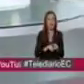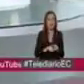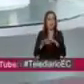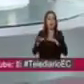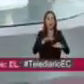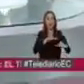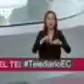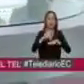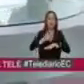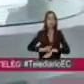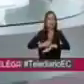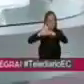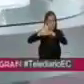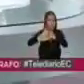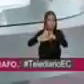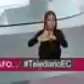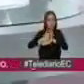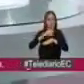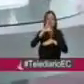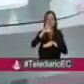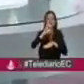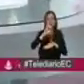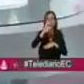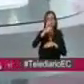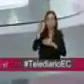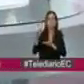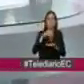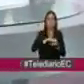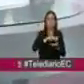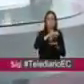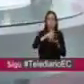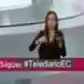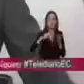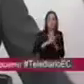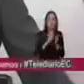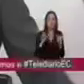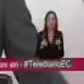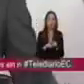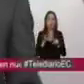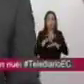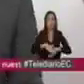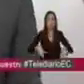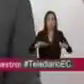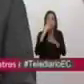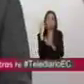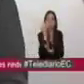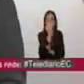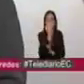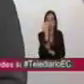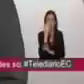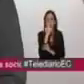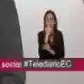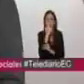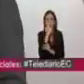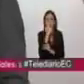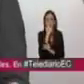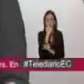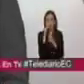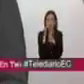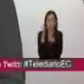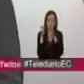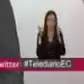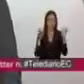del coe en fecha del coe provincial de pichincha frente a esta emergencia sanitaria que estamos viviendo ya en el transcurso de